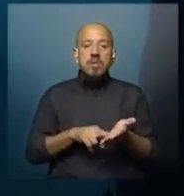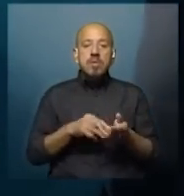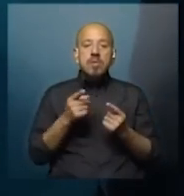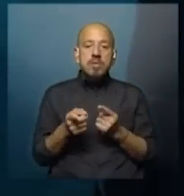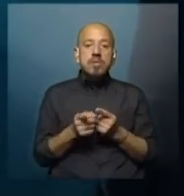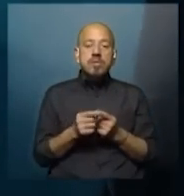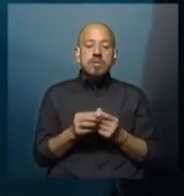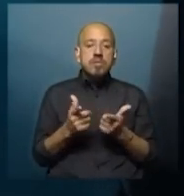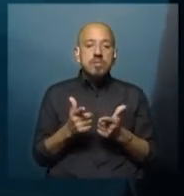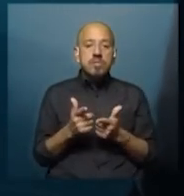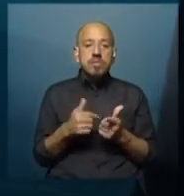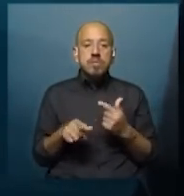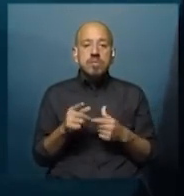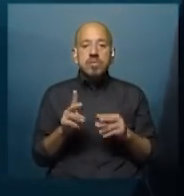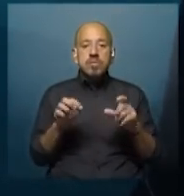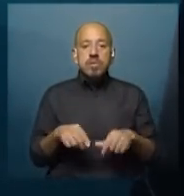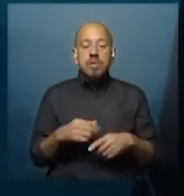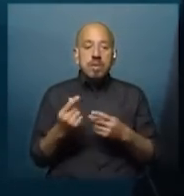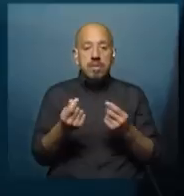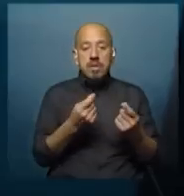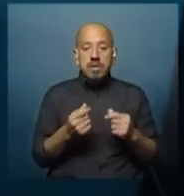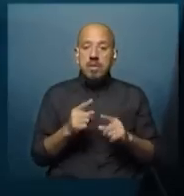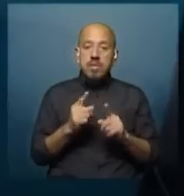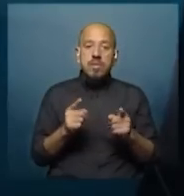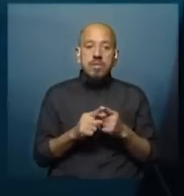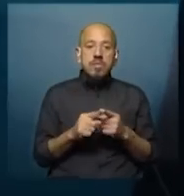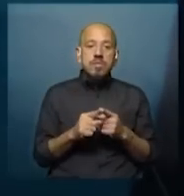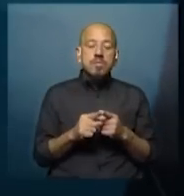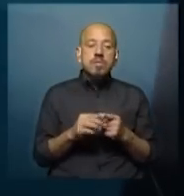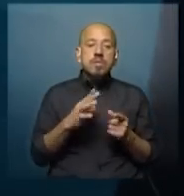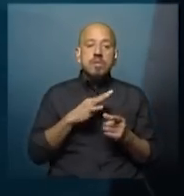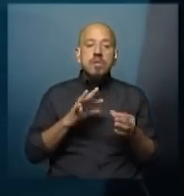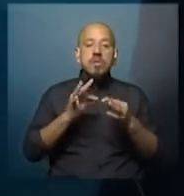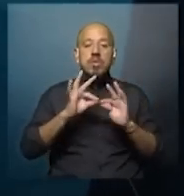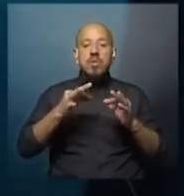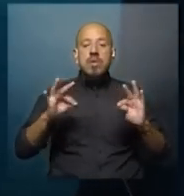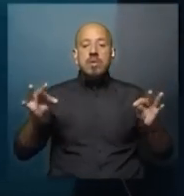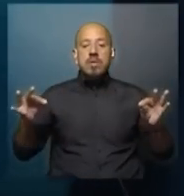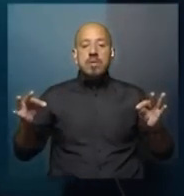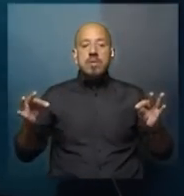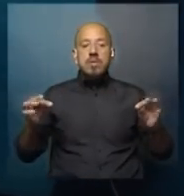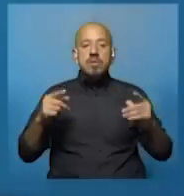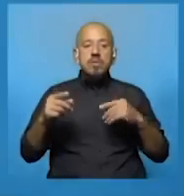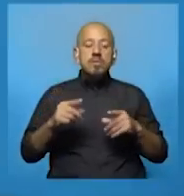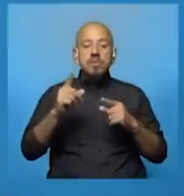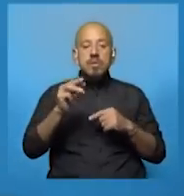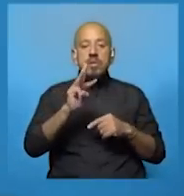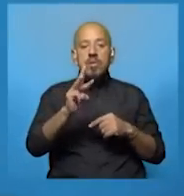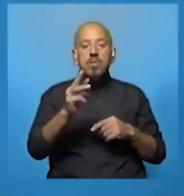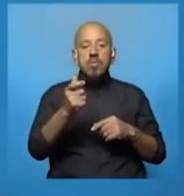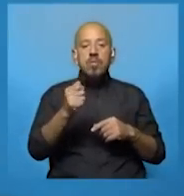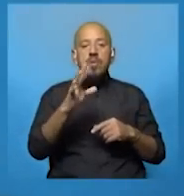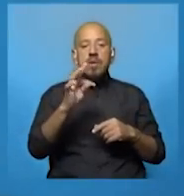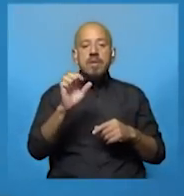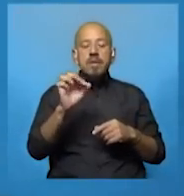caso no no hay persecución penal del dinero lo que pasa en realidad bueno es justamente hay una frase muy famosa en el caso de watergate que